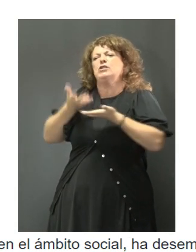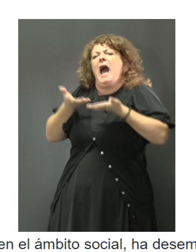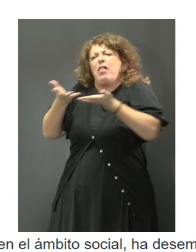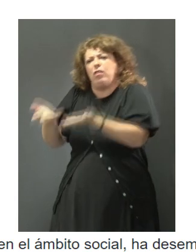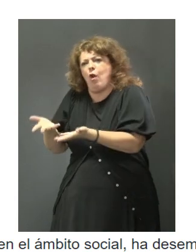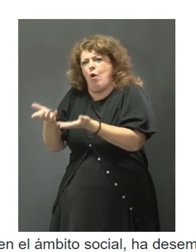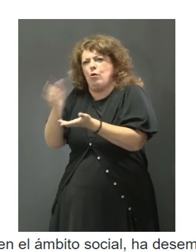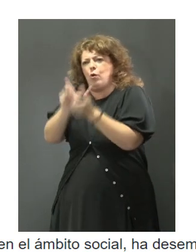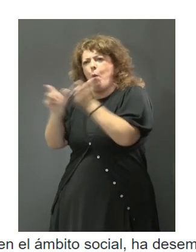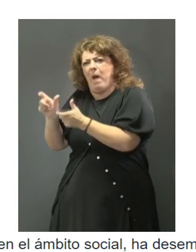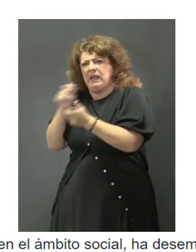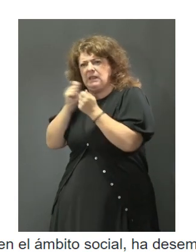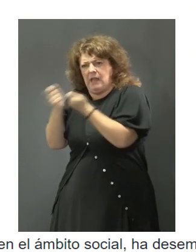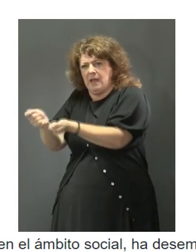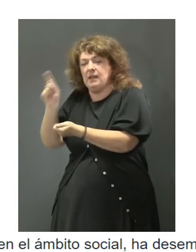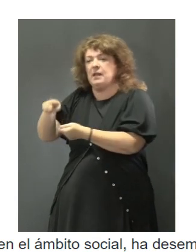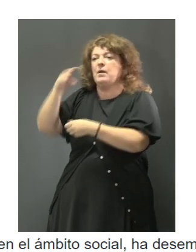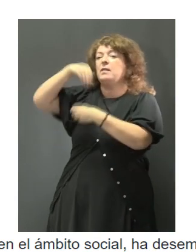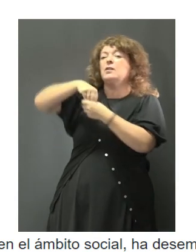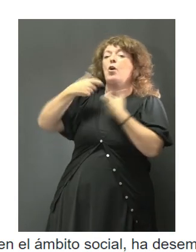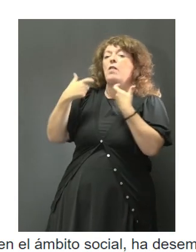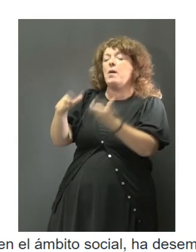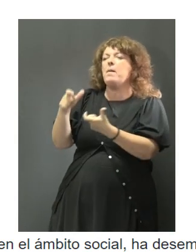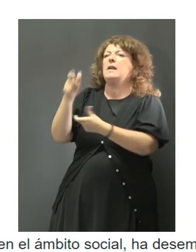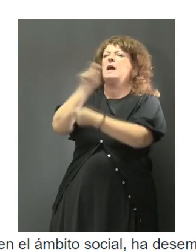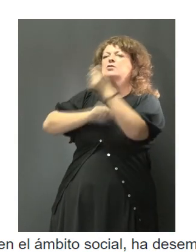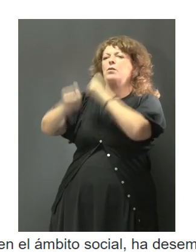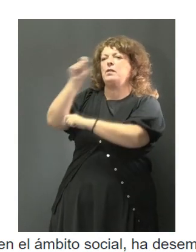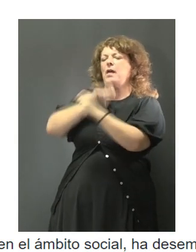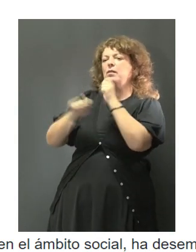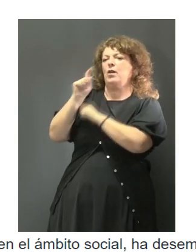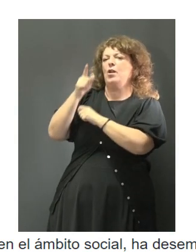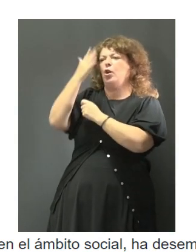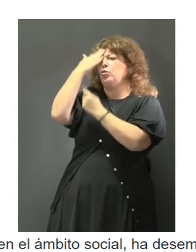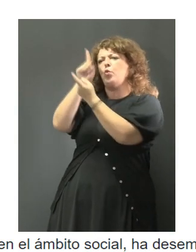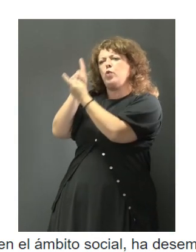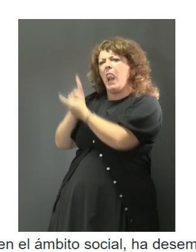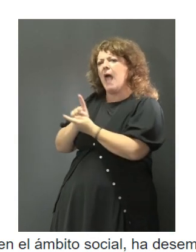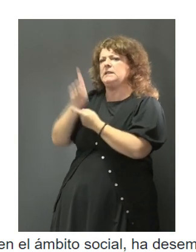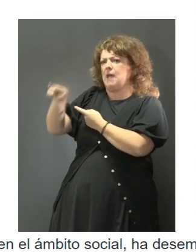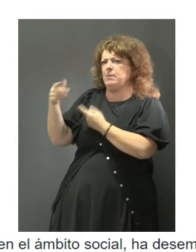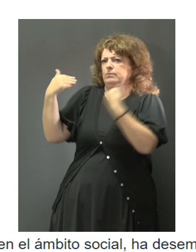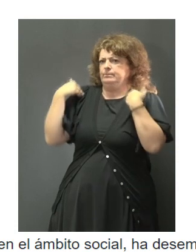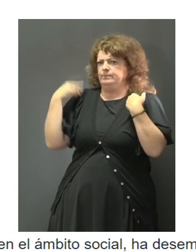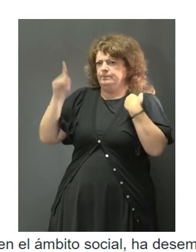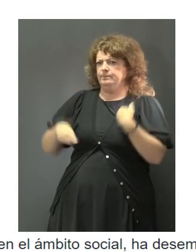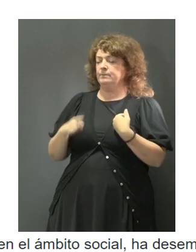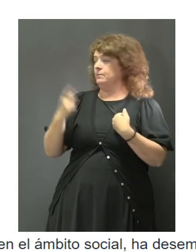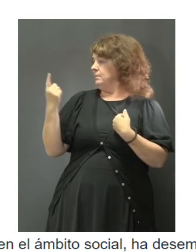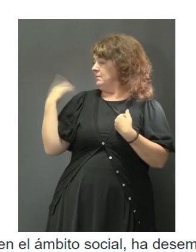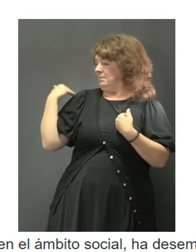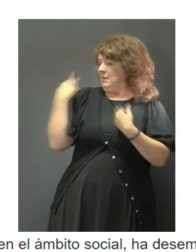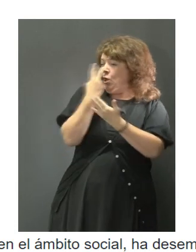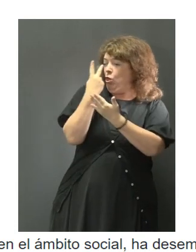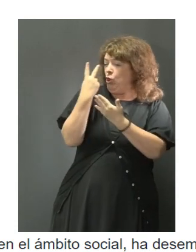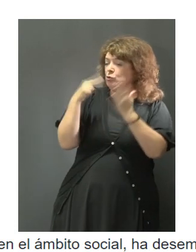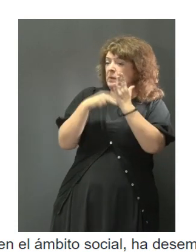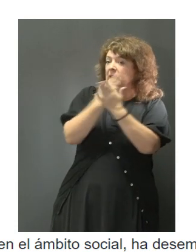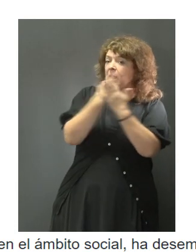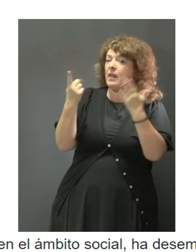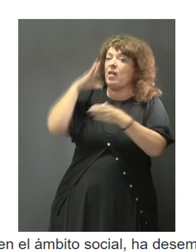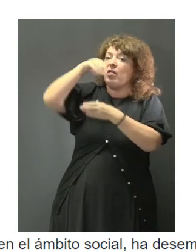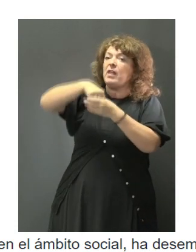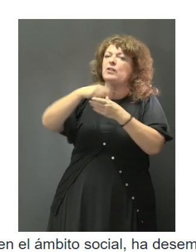responsable del Departamento de Comunicación en la Asociación Española de Fundaciones Tutelares. Desde el año 2016 forma parte